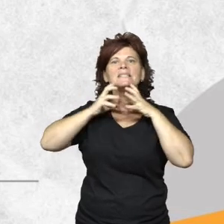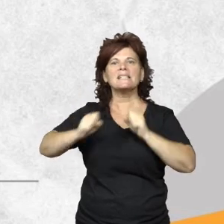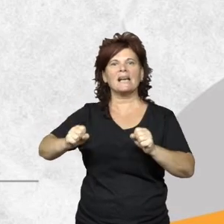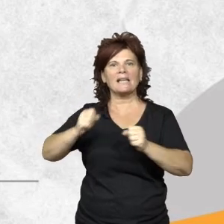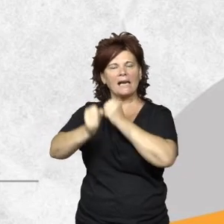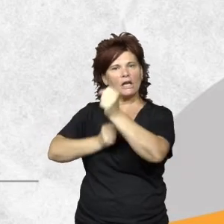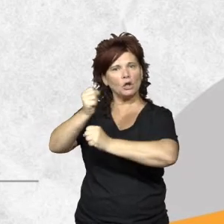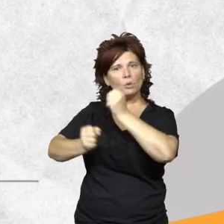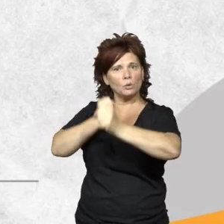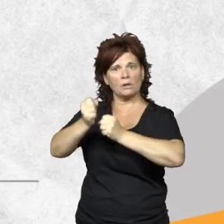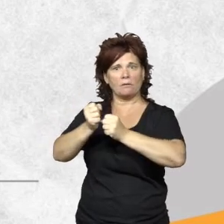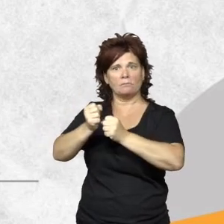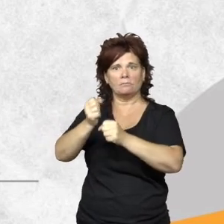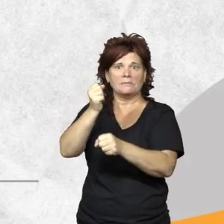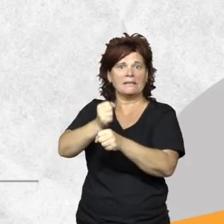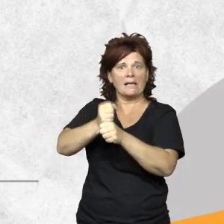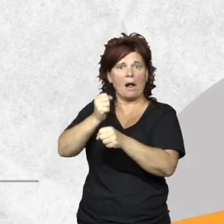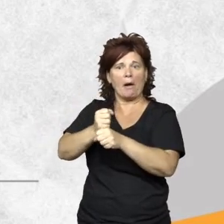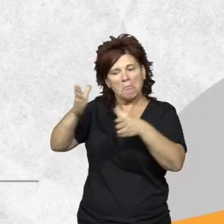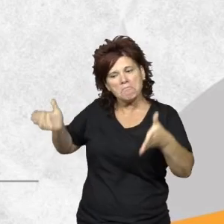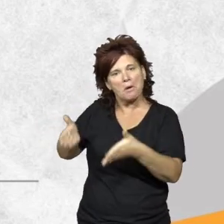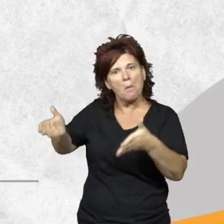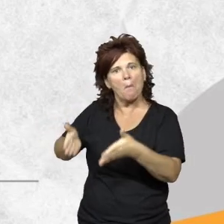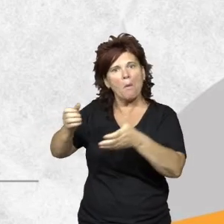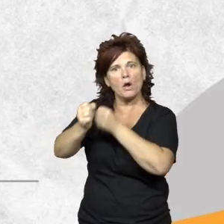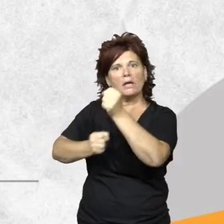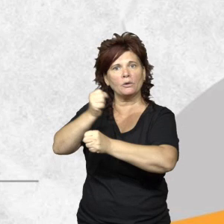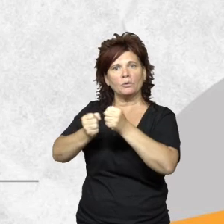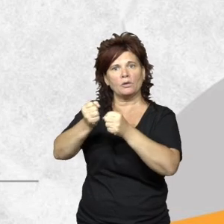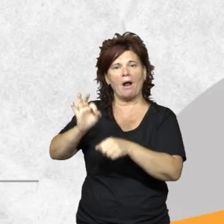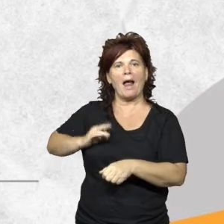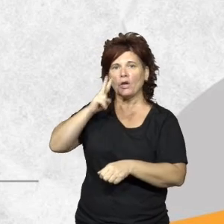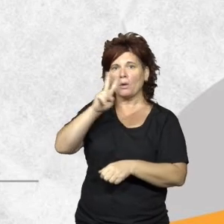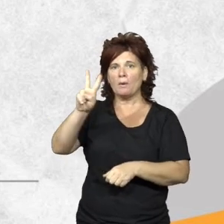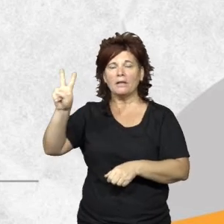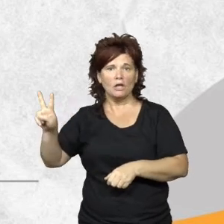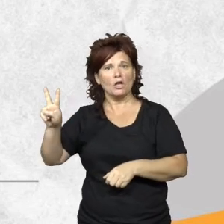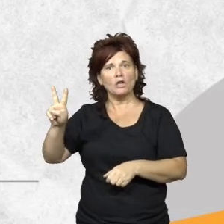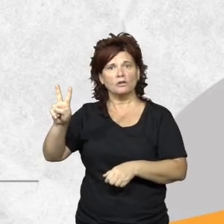el registro de puestos de trabajo promovido a la industria del año 2022 dio un promedio de